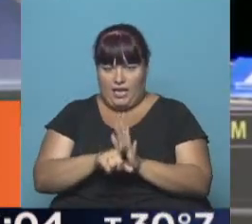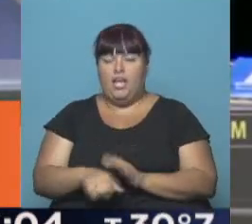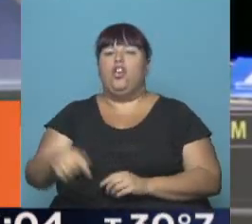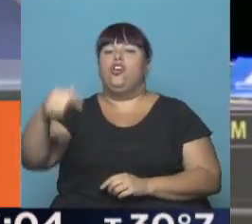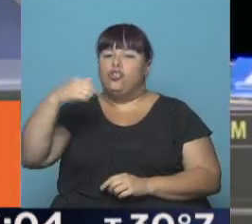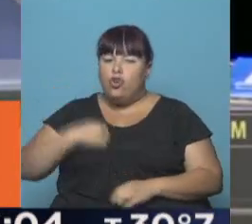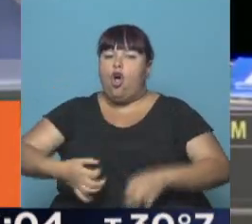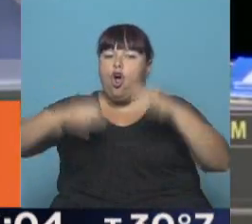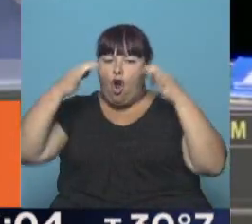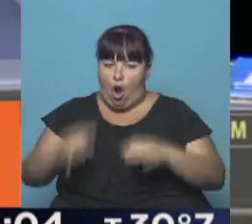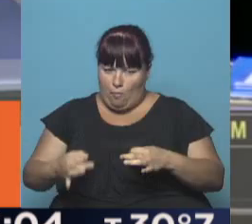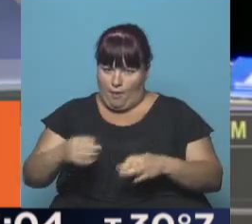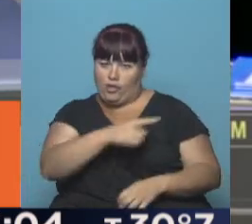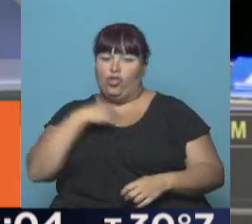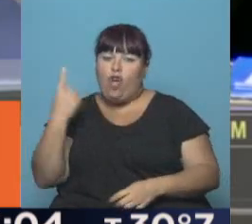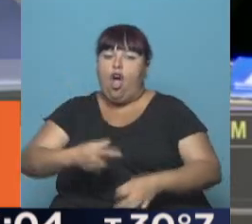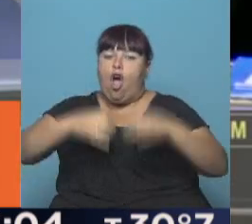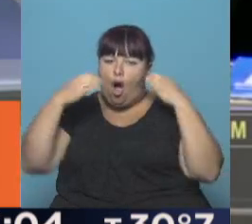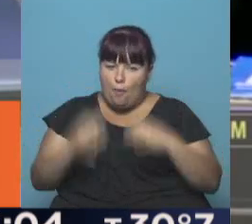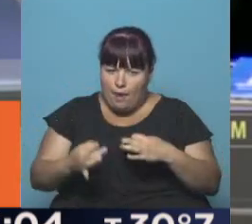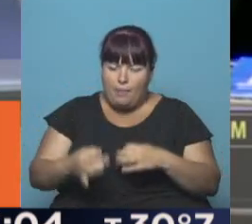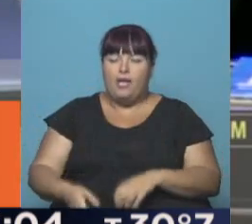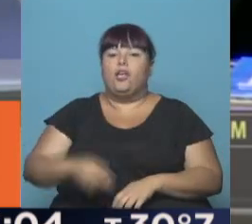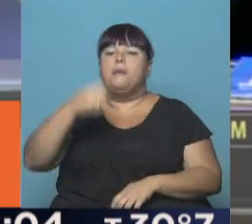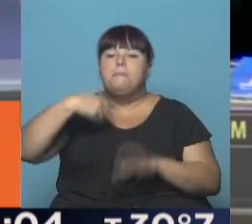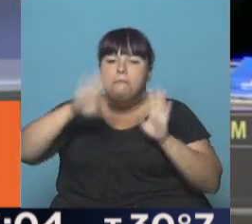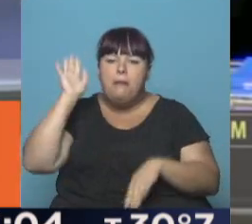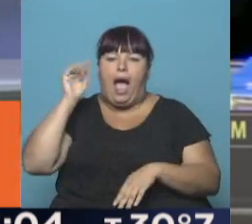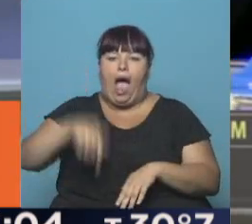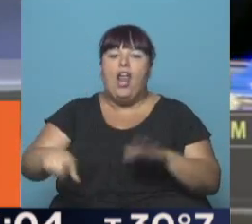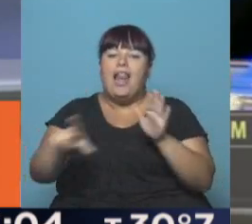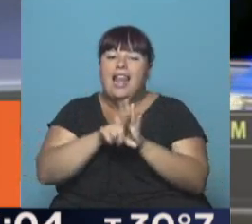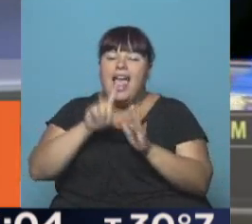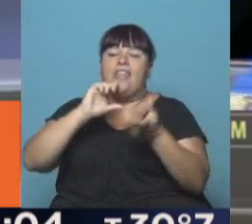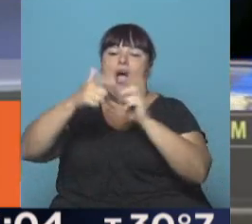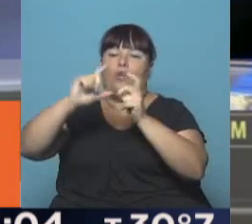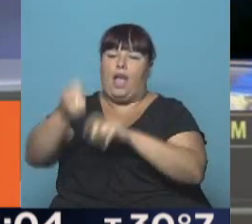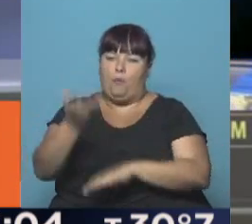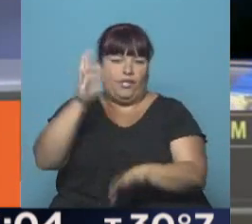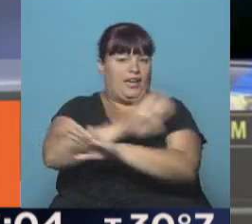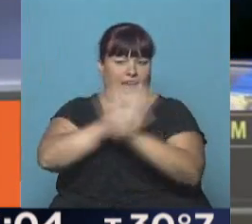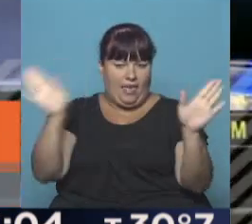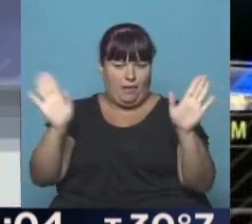me comprometo y nos comprometemos a que impere la actual ley de actualización. Nada más, señor presidente.